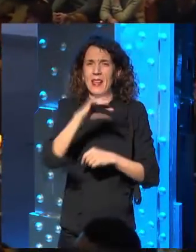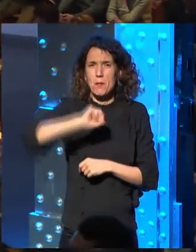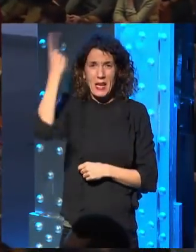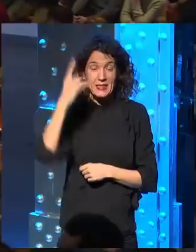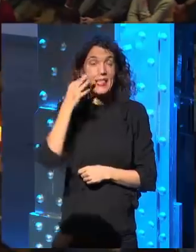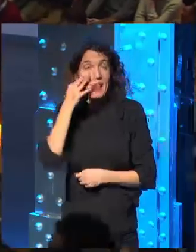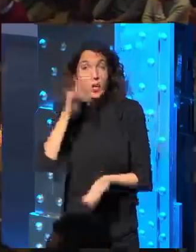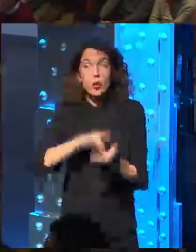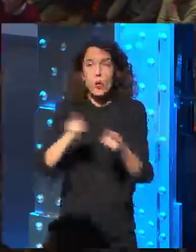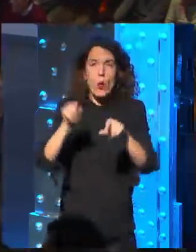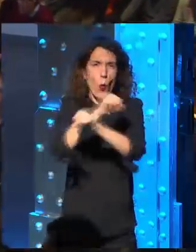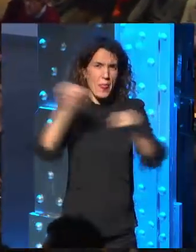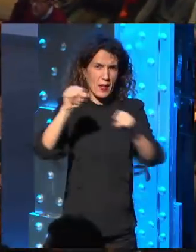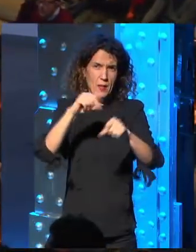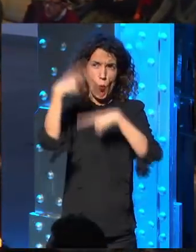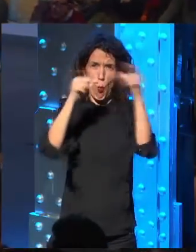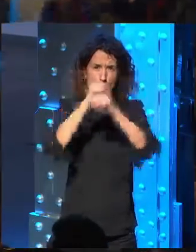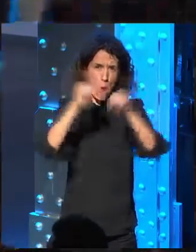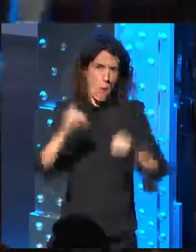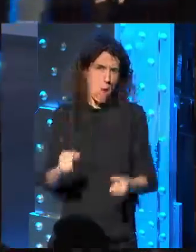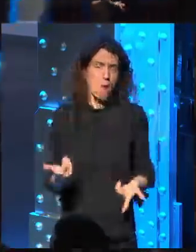historia en realidad fue un cataclismo cósmico.